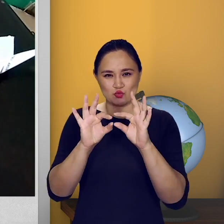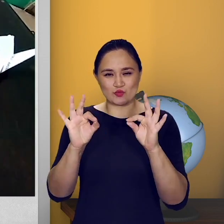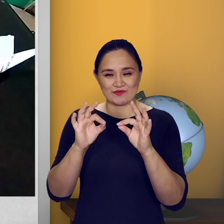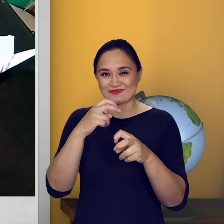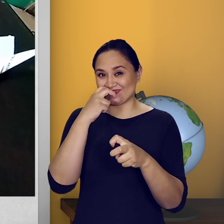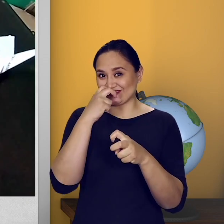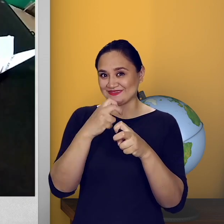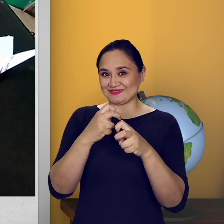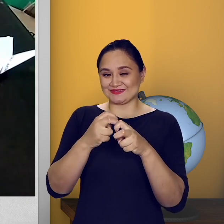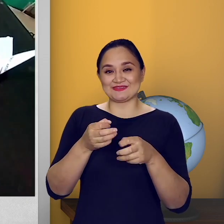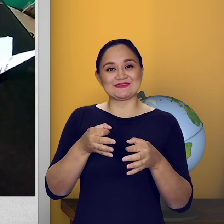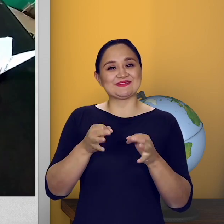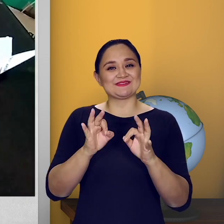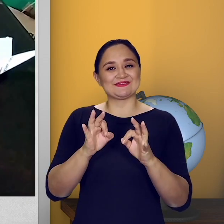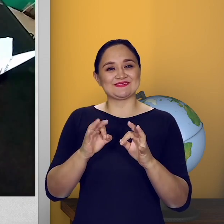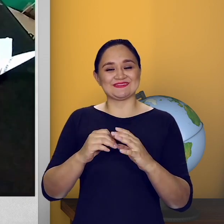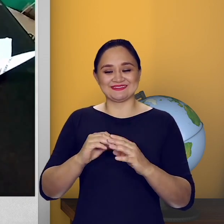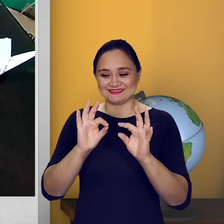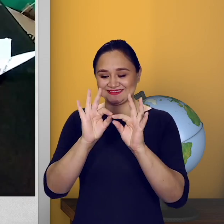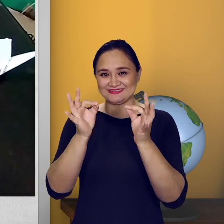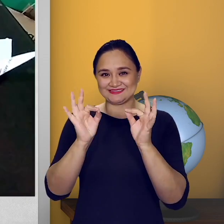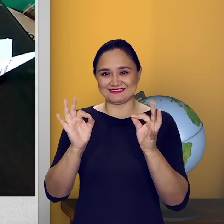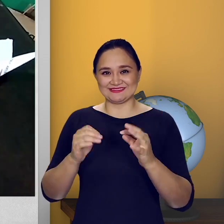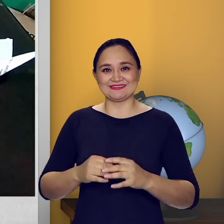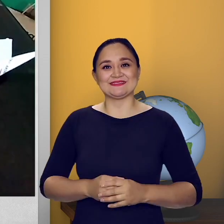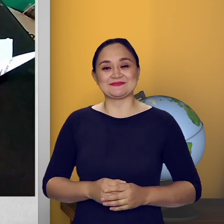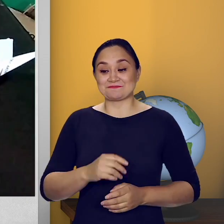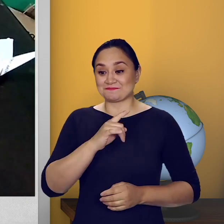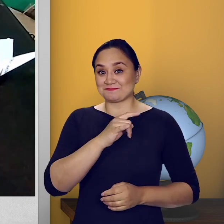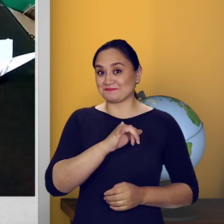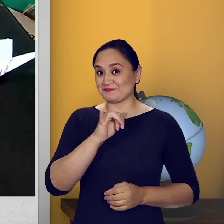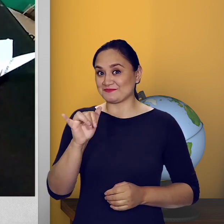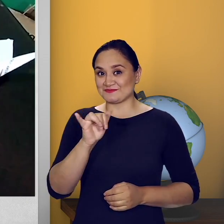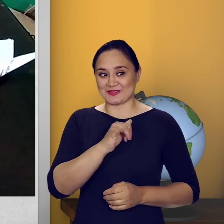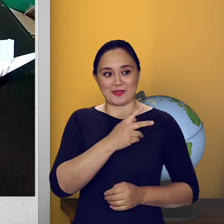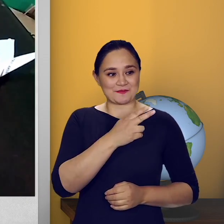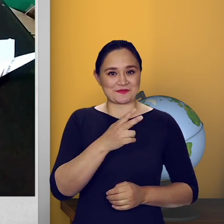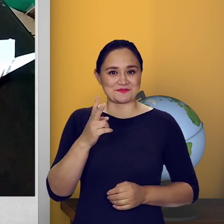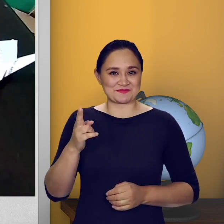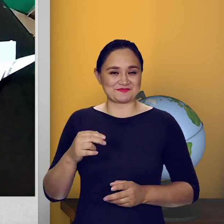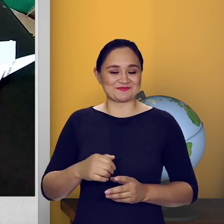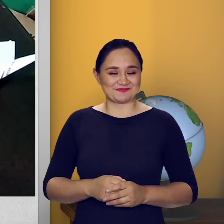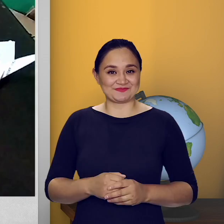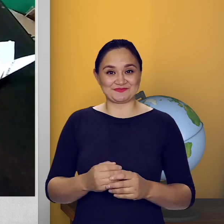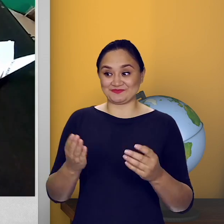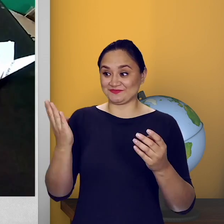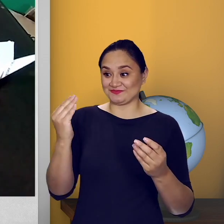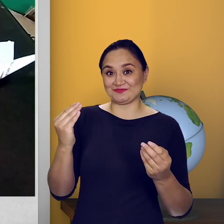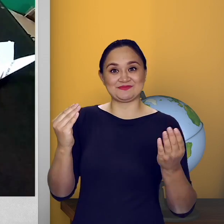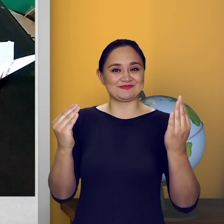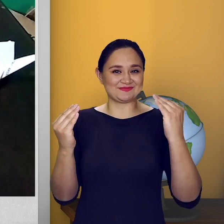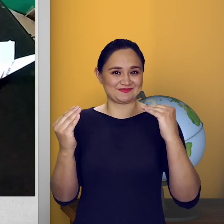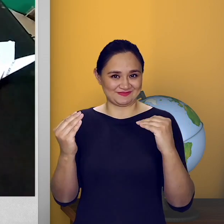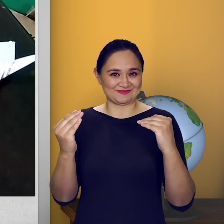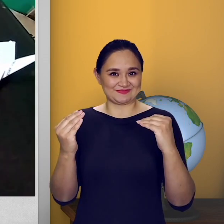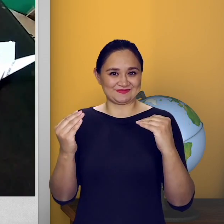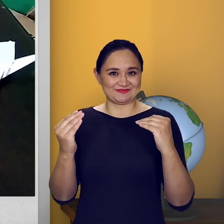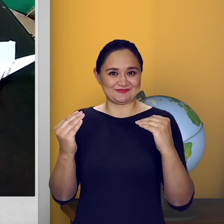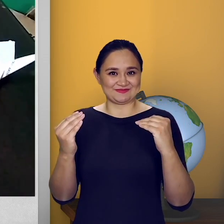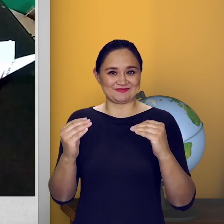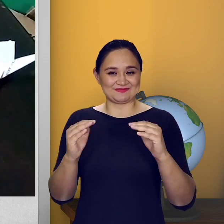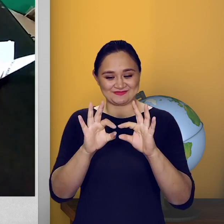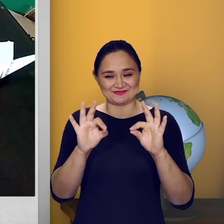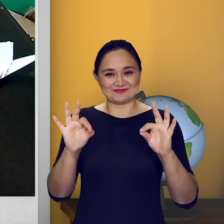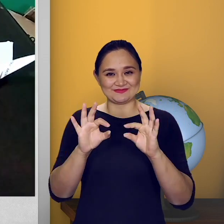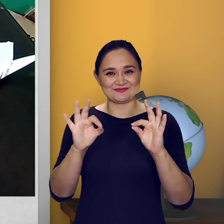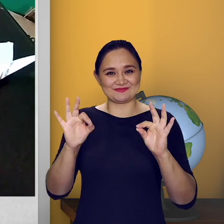apretamos para que formen los dobleces. Lo mismo del otro lado, hacia adentro